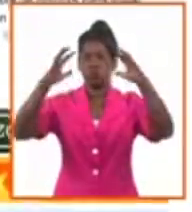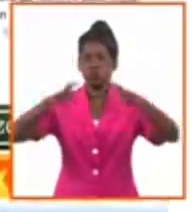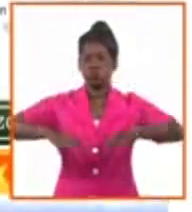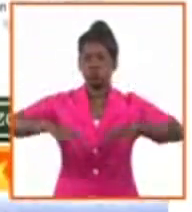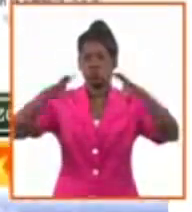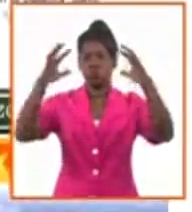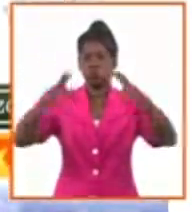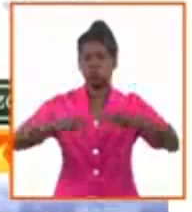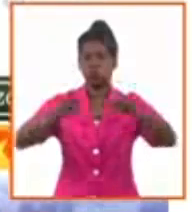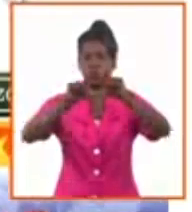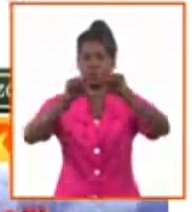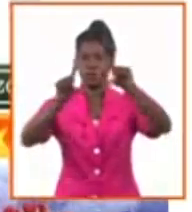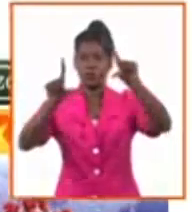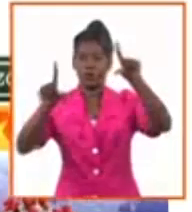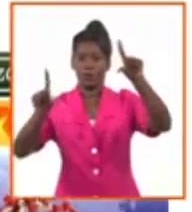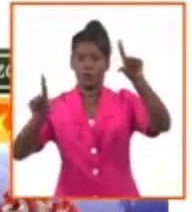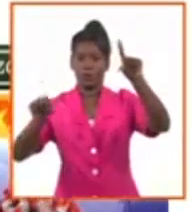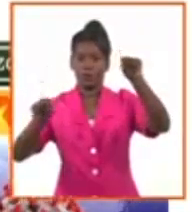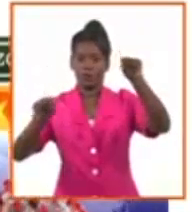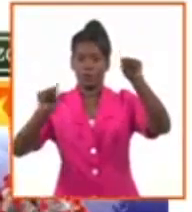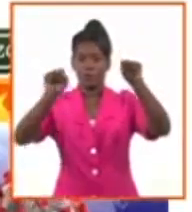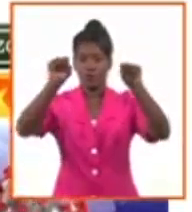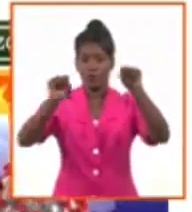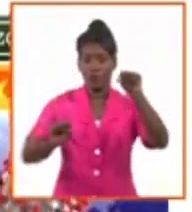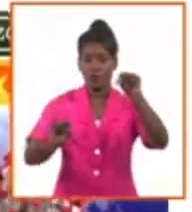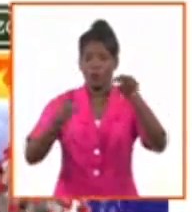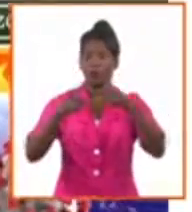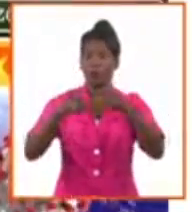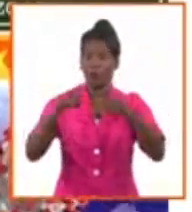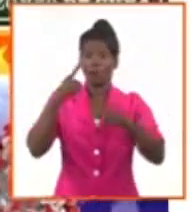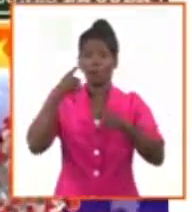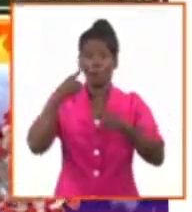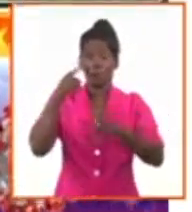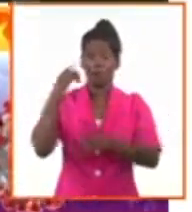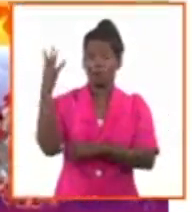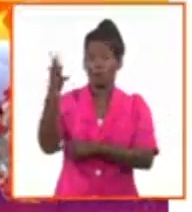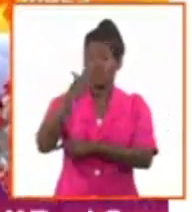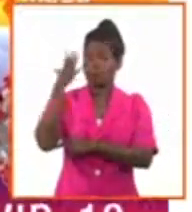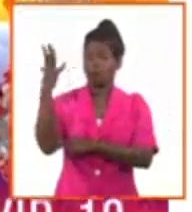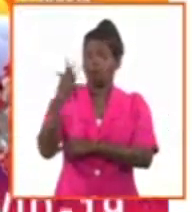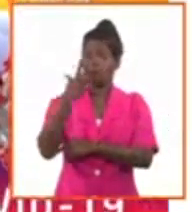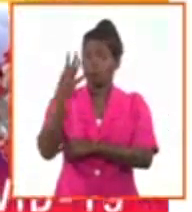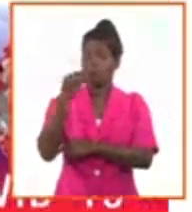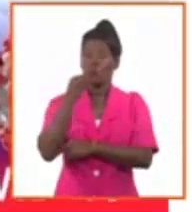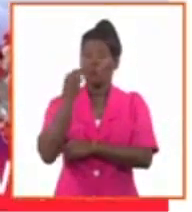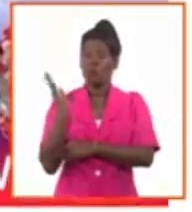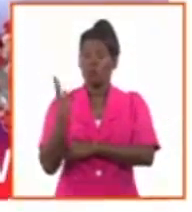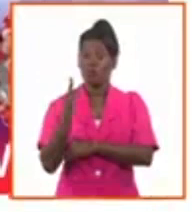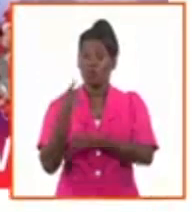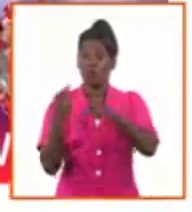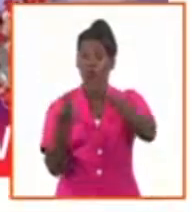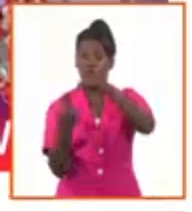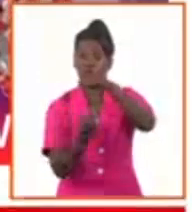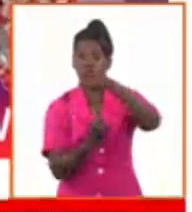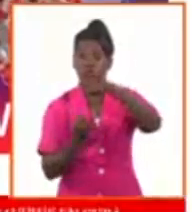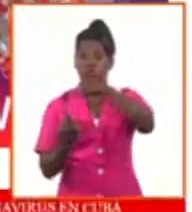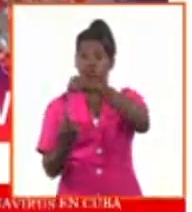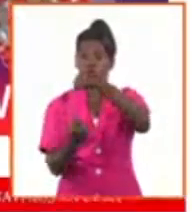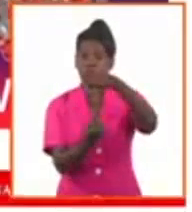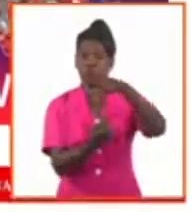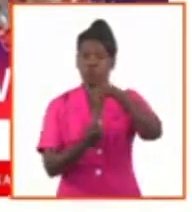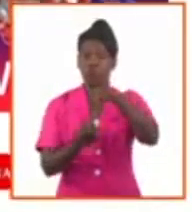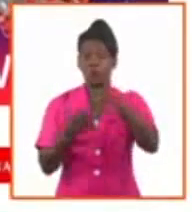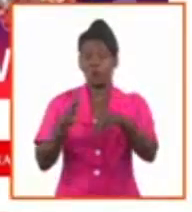sur de la región occidental de Cuba. Las condiciones se han tornado ligeramente más favorables para un gradual desarrollo ciclónico, por lo que en las